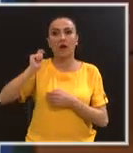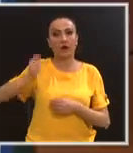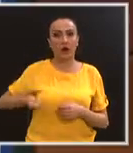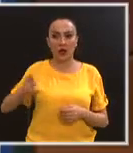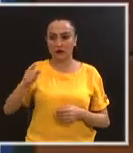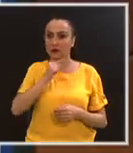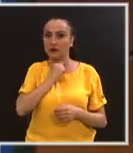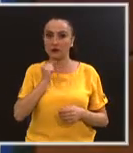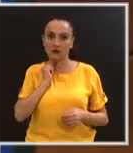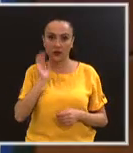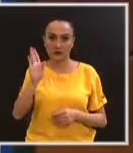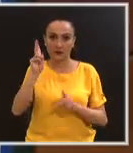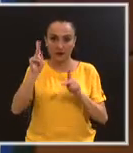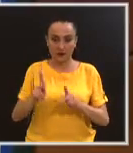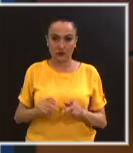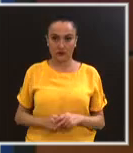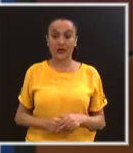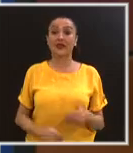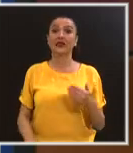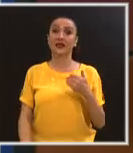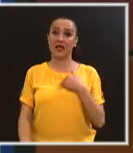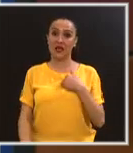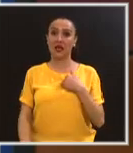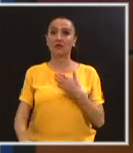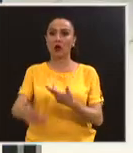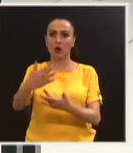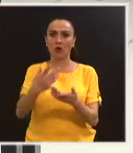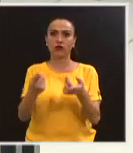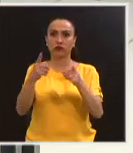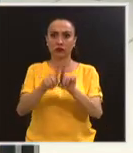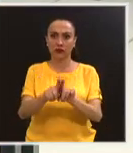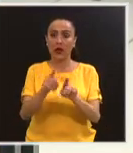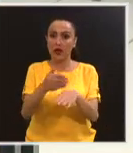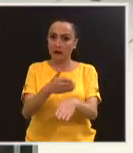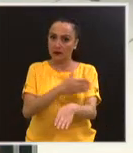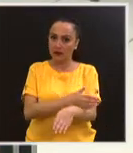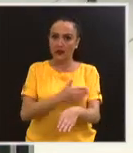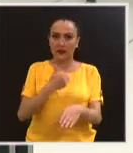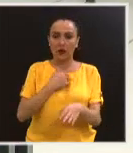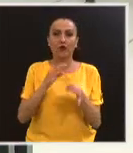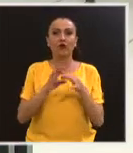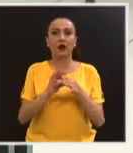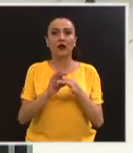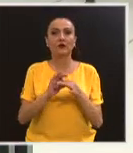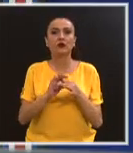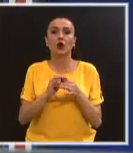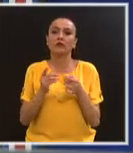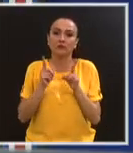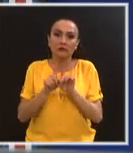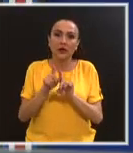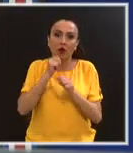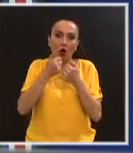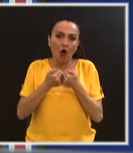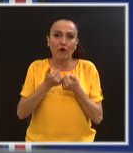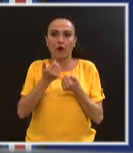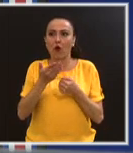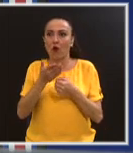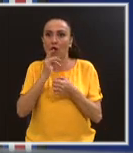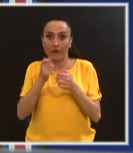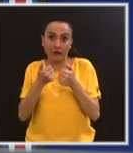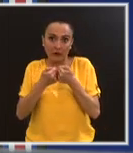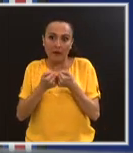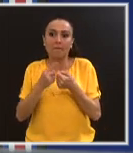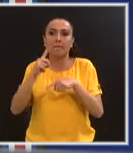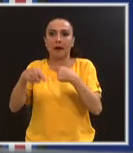sacerdote o a ese funcionario que tienen una convivencia previa que tienen una relación sentimental y que producto de esa relación